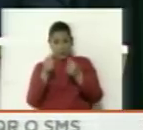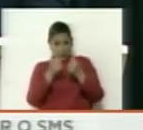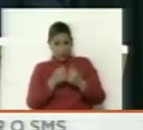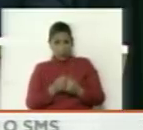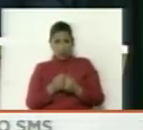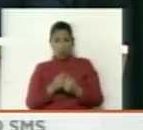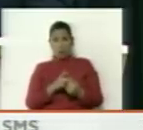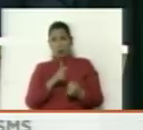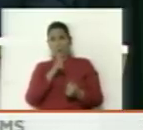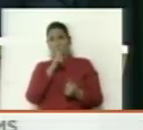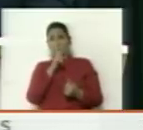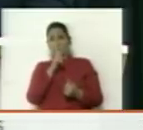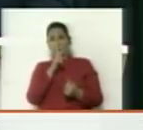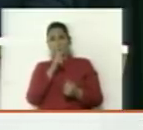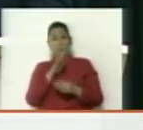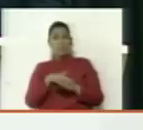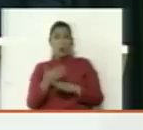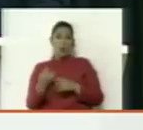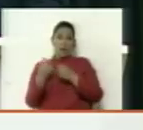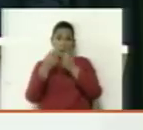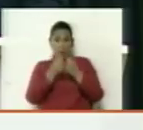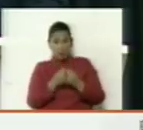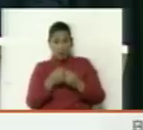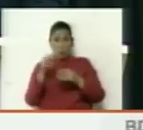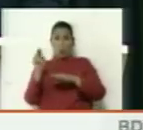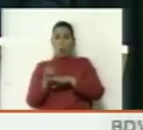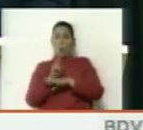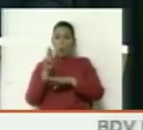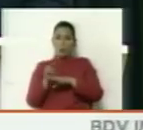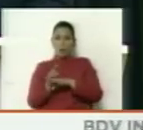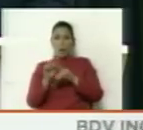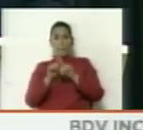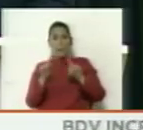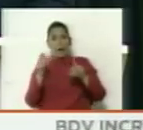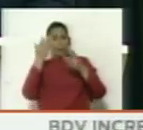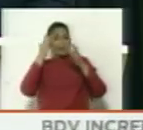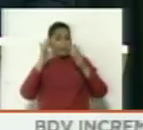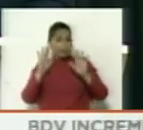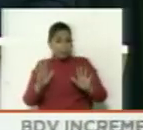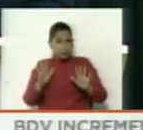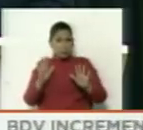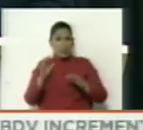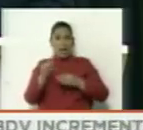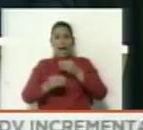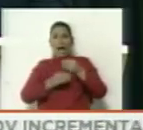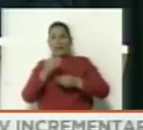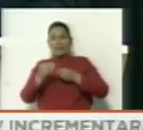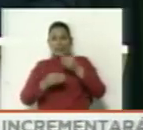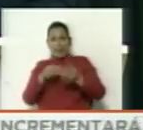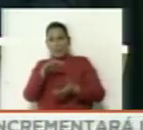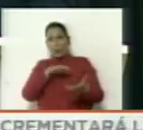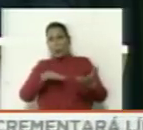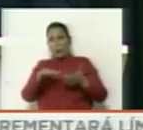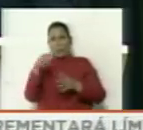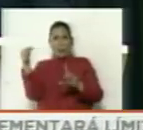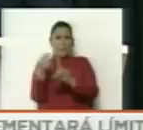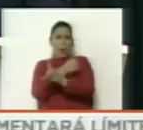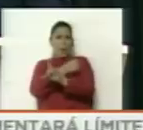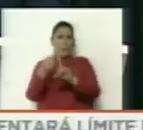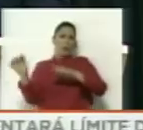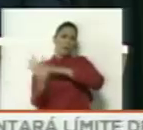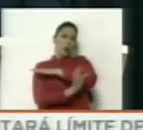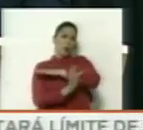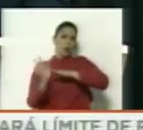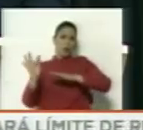porque es un sencillo que fue utilizado para tratar de generar una situación de extrema violencia en la frontera con